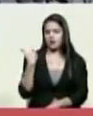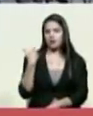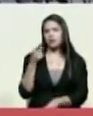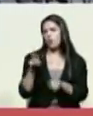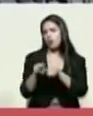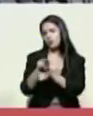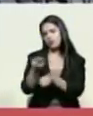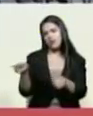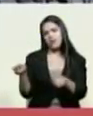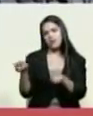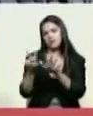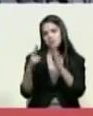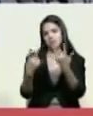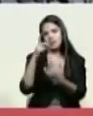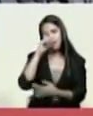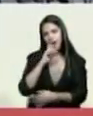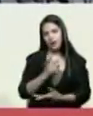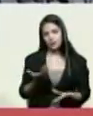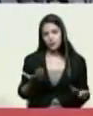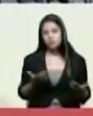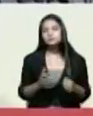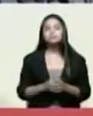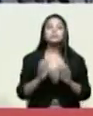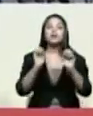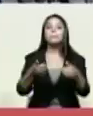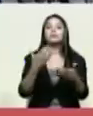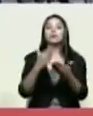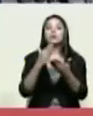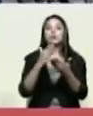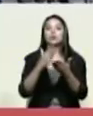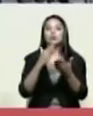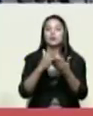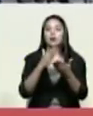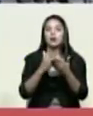ustedes. Y entró a la academia militar y se graduó.